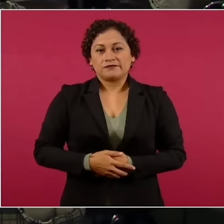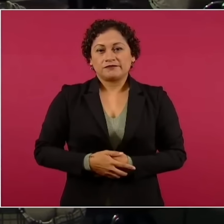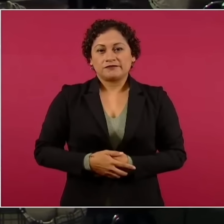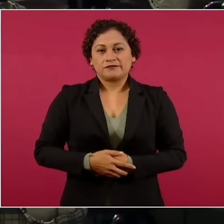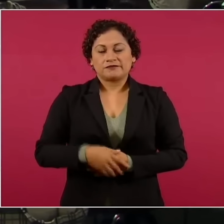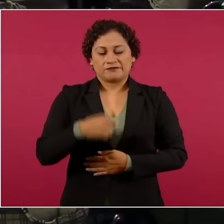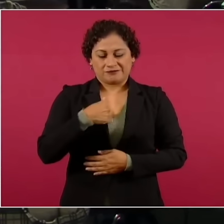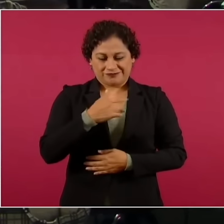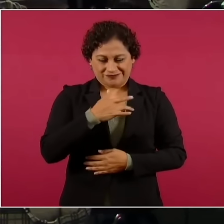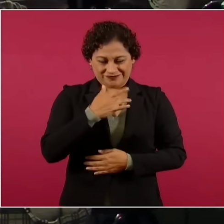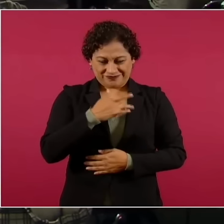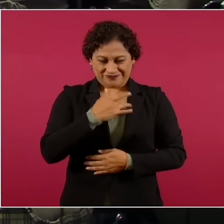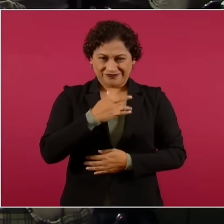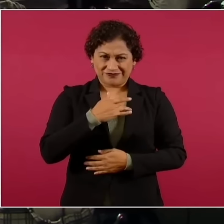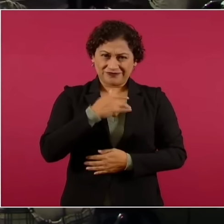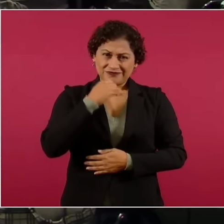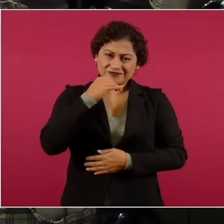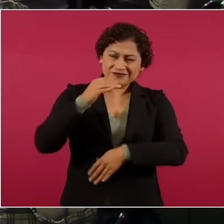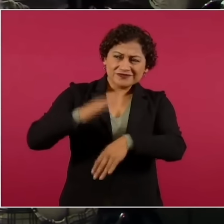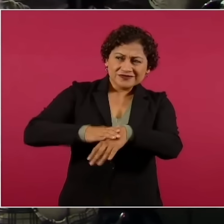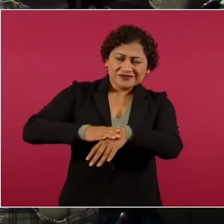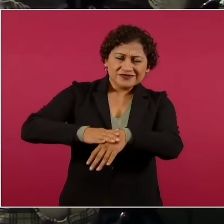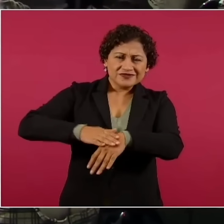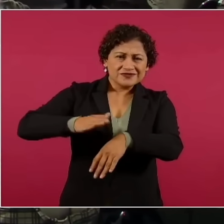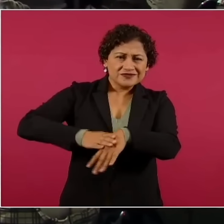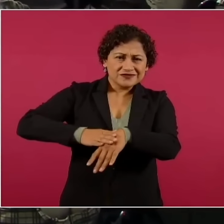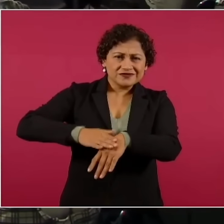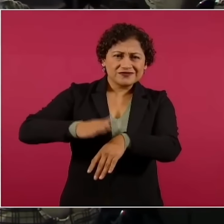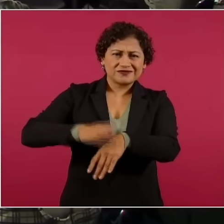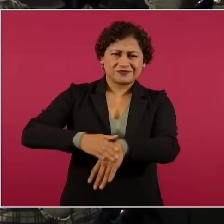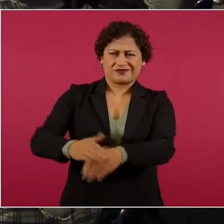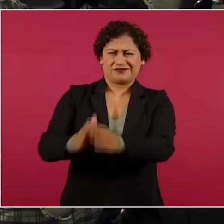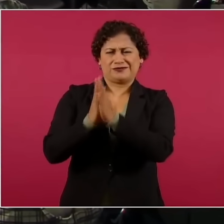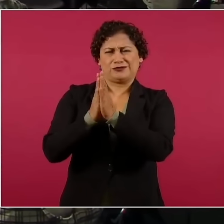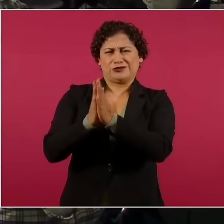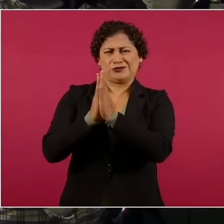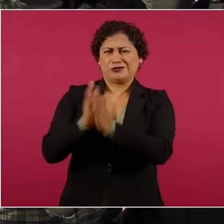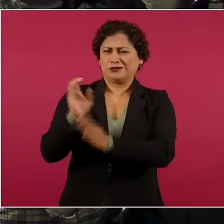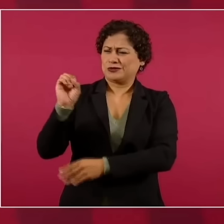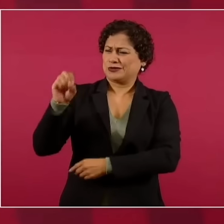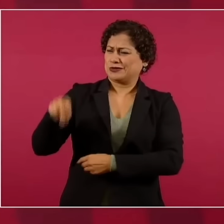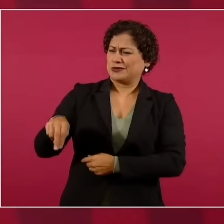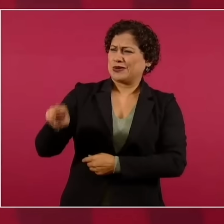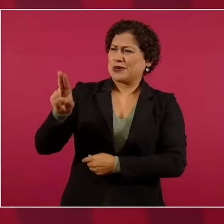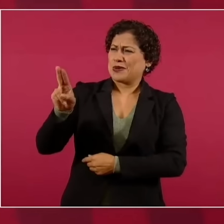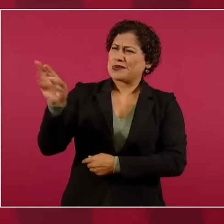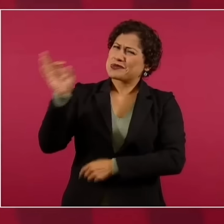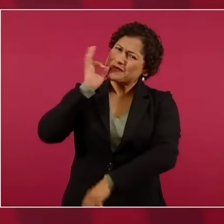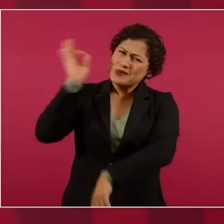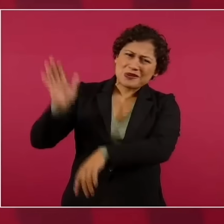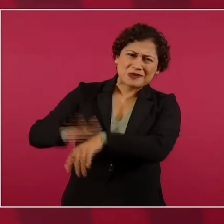reproche fraterno a Naciones Unidas,